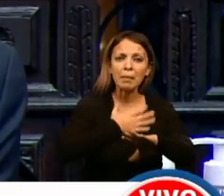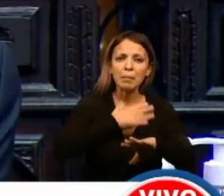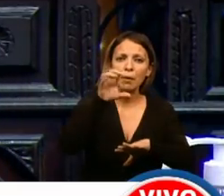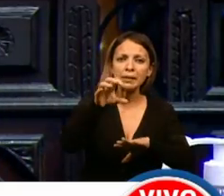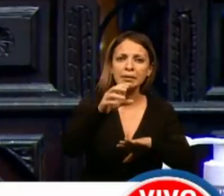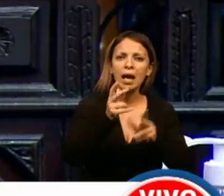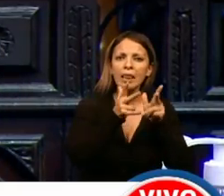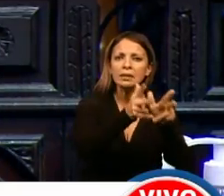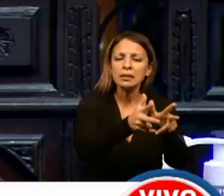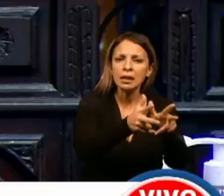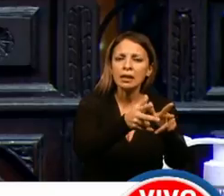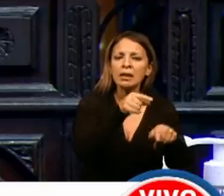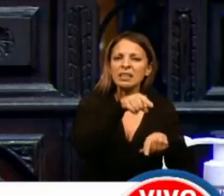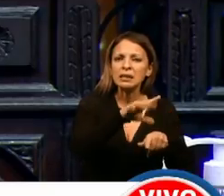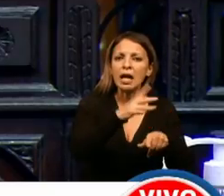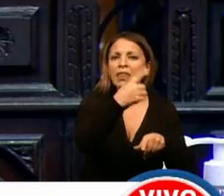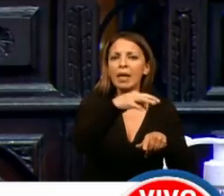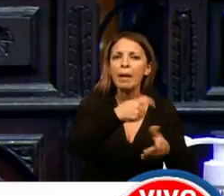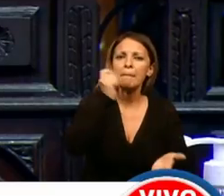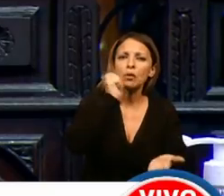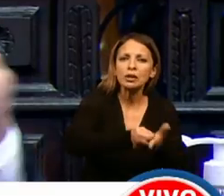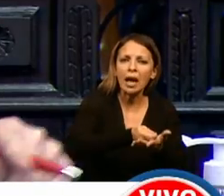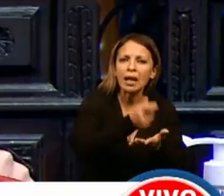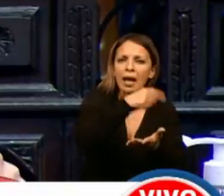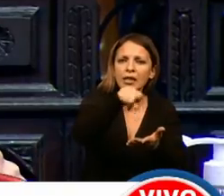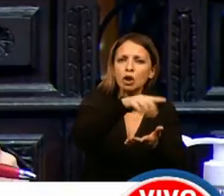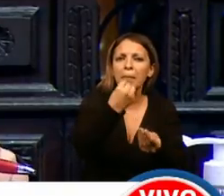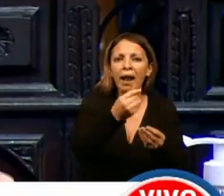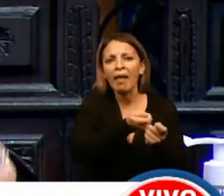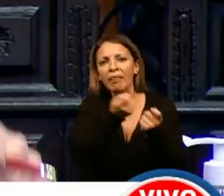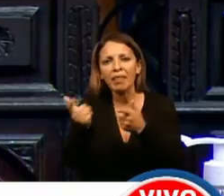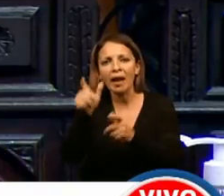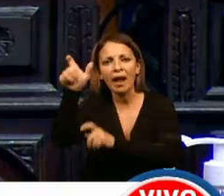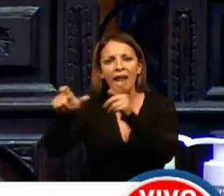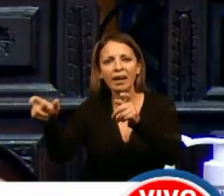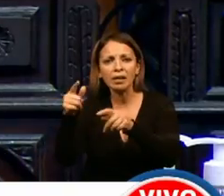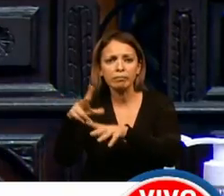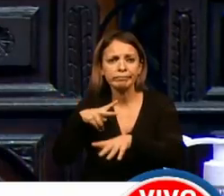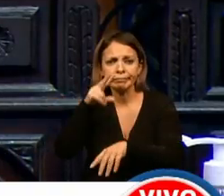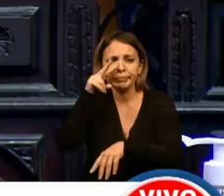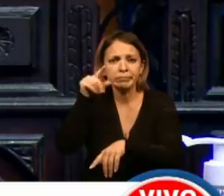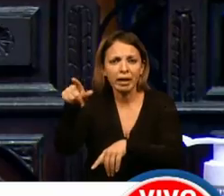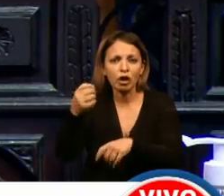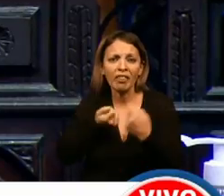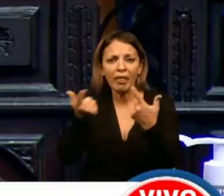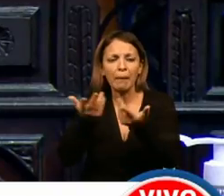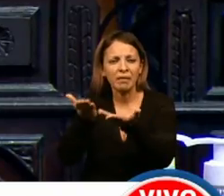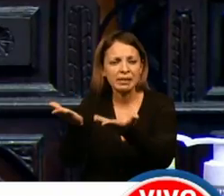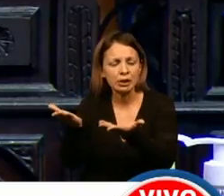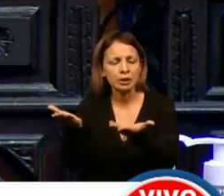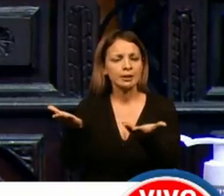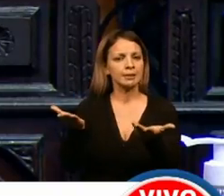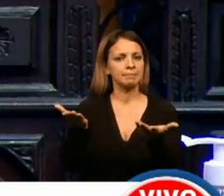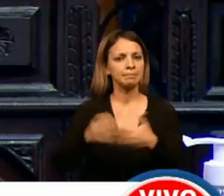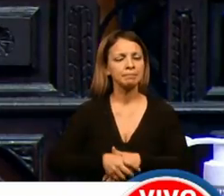aportar a un fondo fiduciario para que esos sujetos sin distinción sean beneficiario de esto